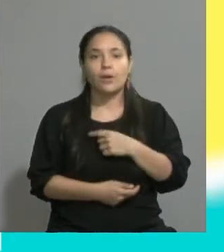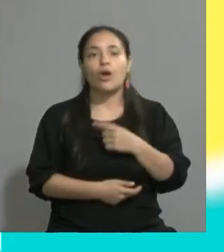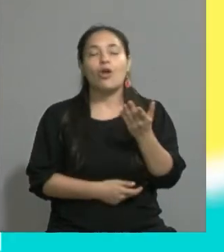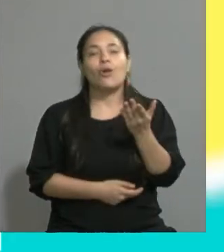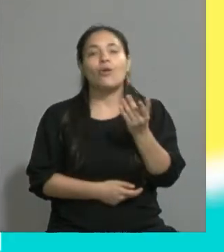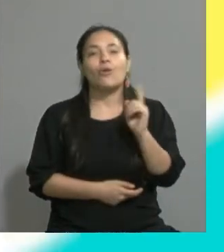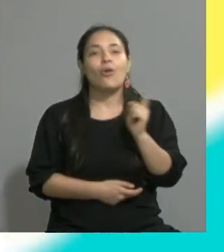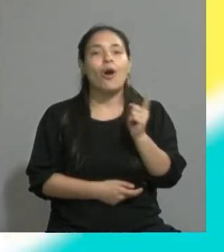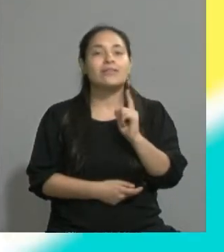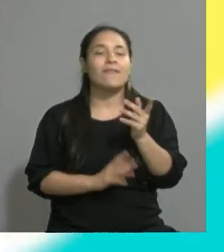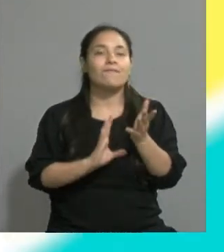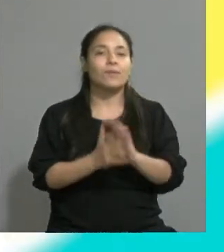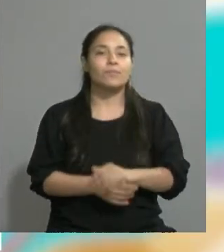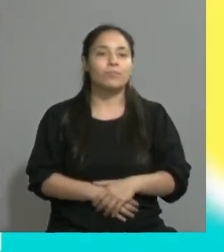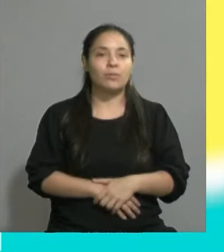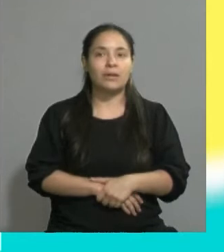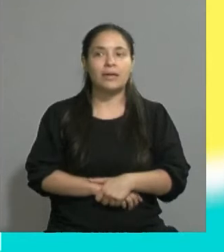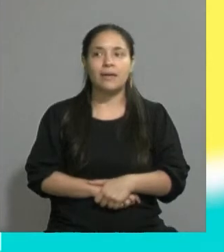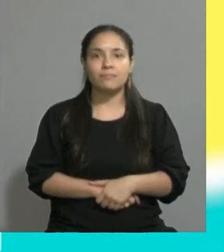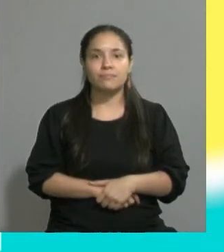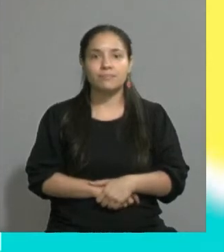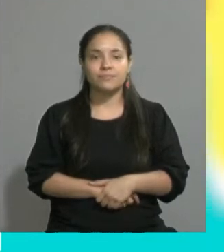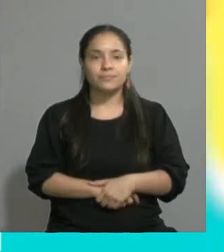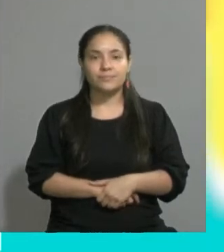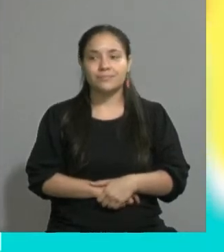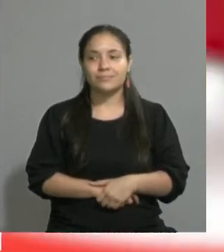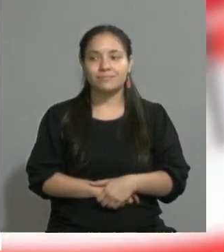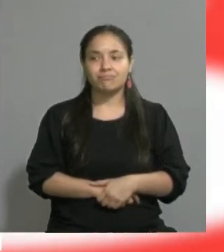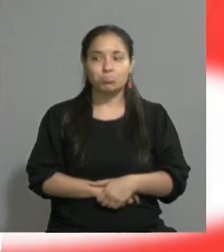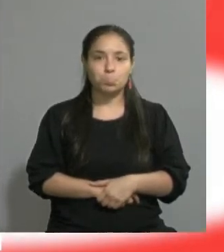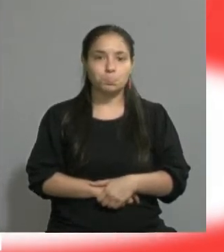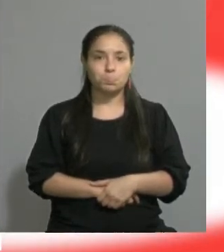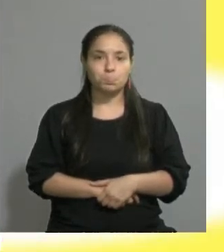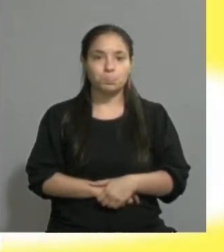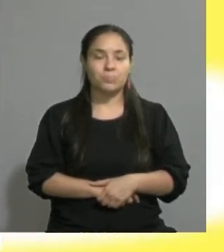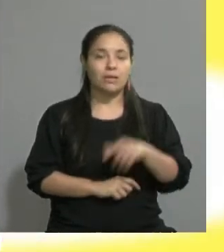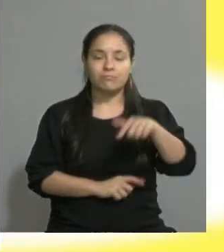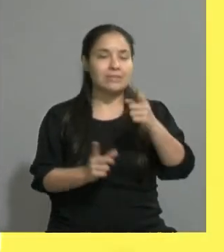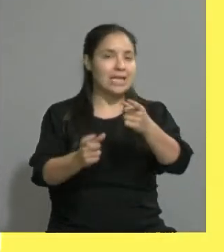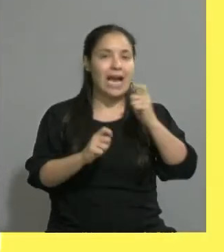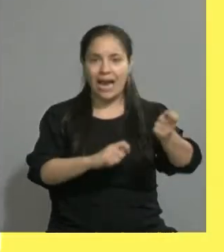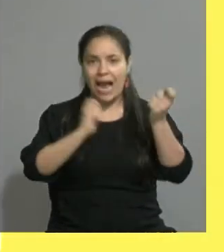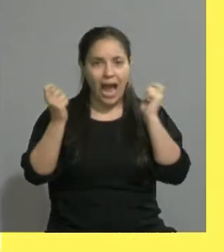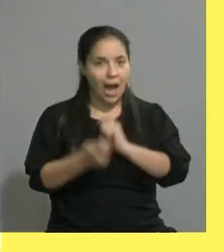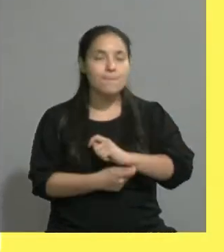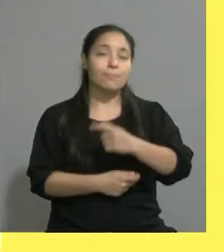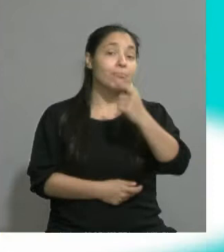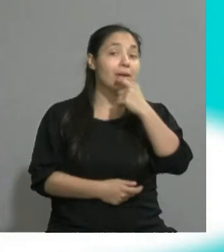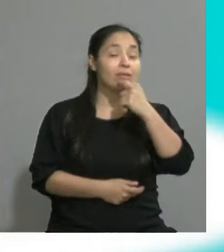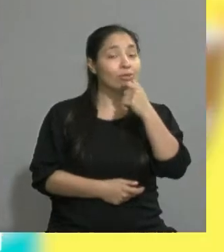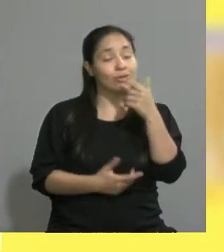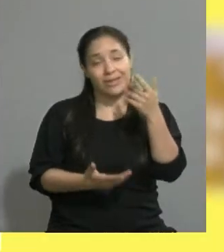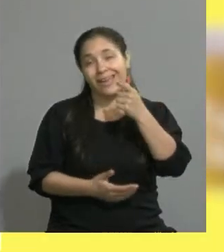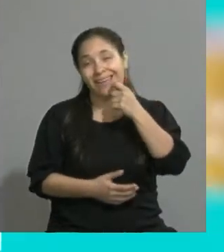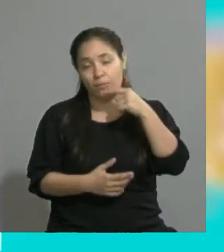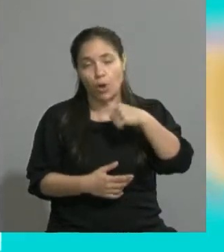si es por la casuística no terminamos más. Claro. No terminamos. Acá hay que hacer un cambio, porque no puede ser que Mendoza, por decir,